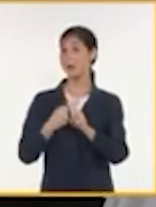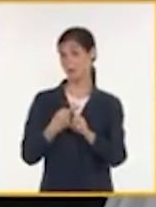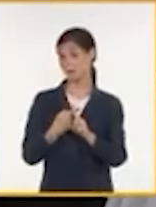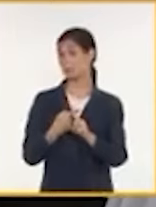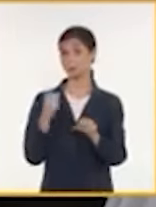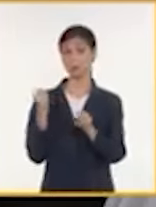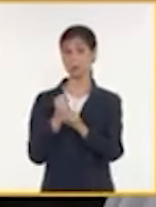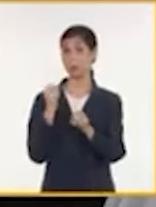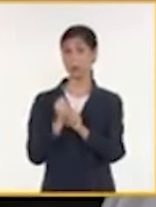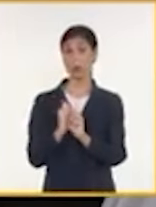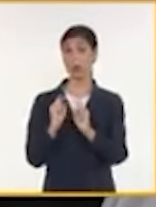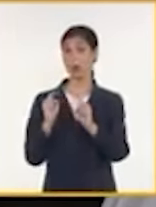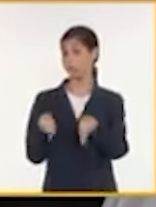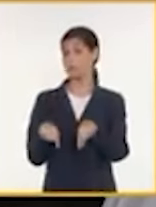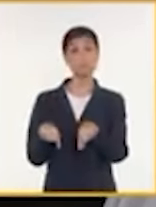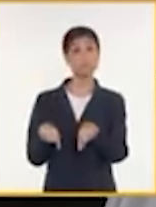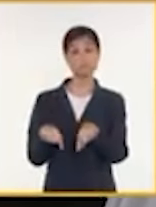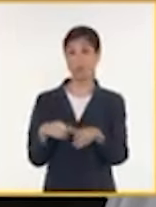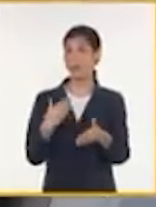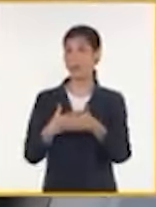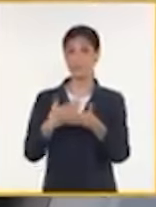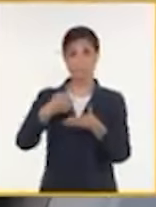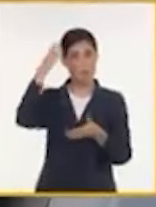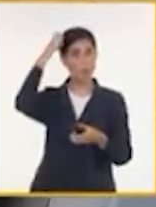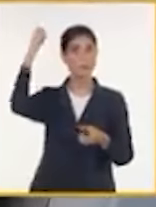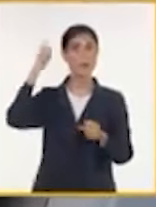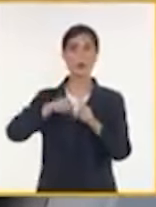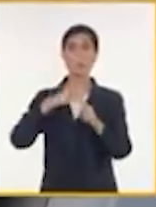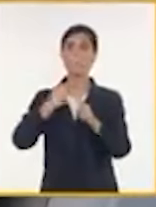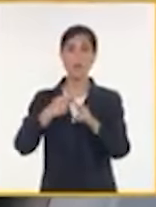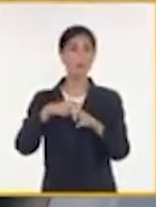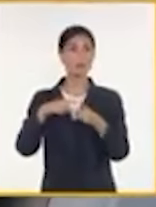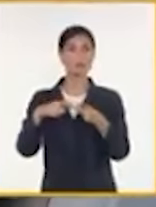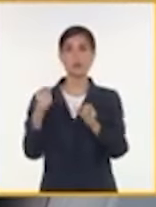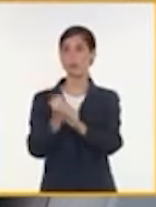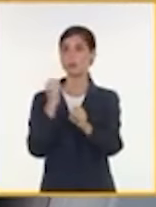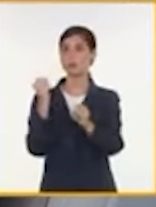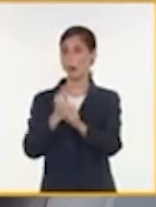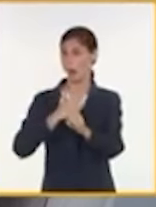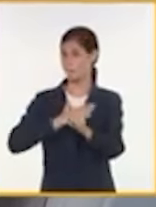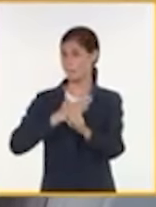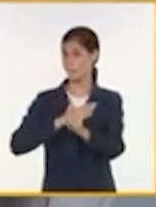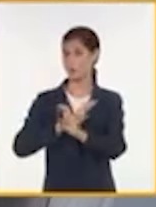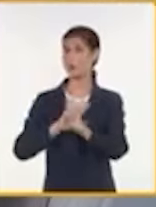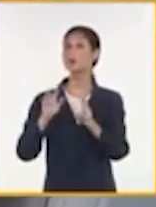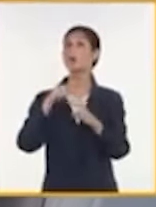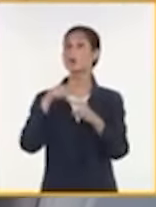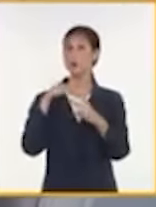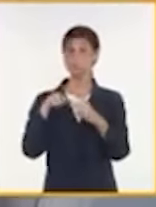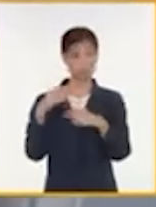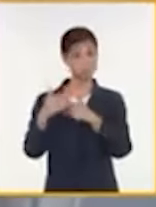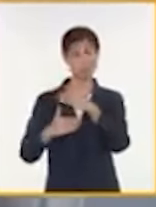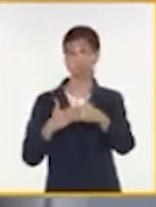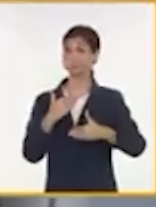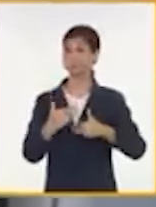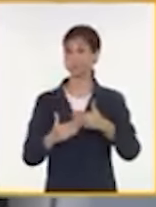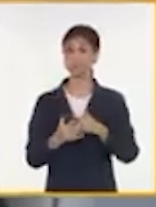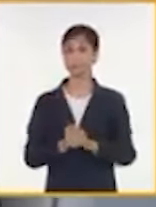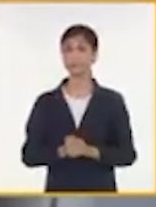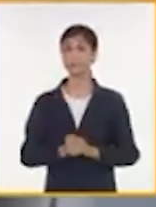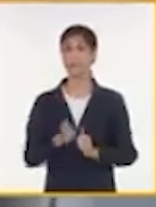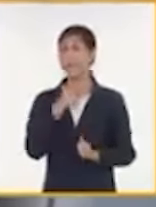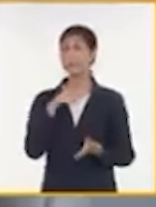servicio ya desde hace algún tiempo han venido siendo rentadas a particulares precisamente para prestar algunos servicios a la